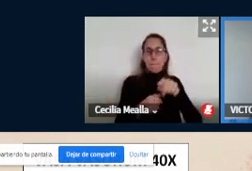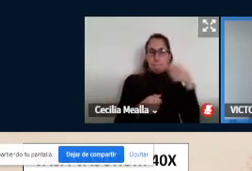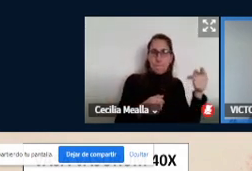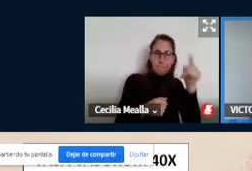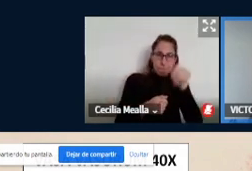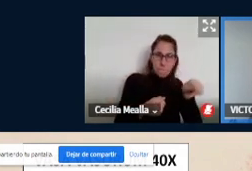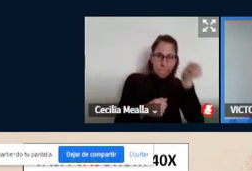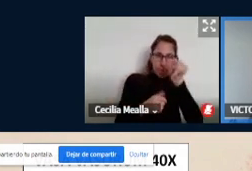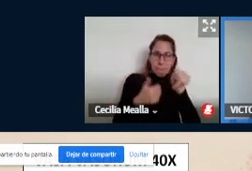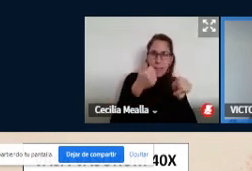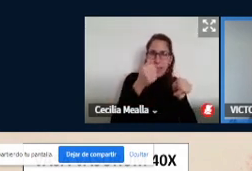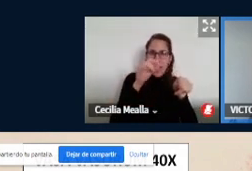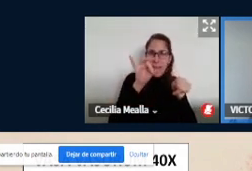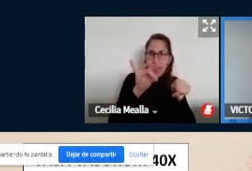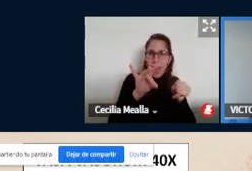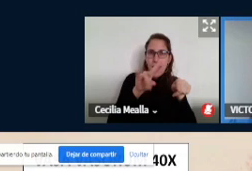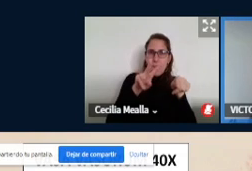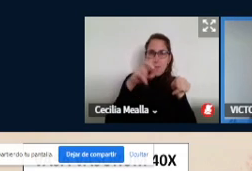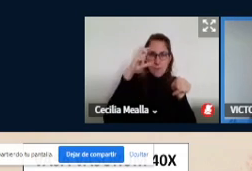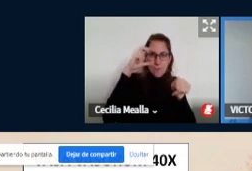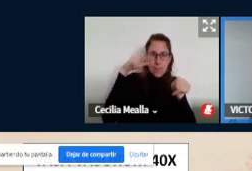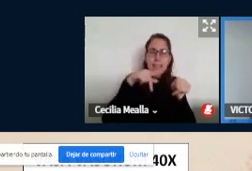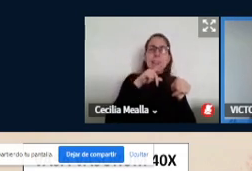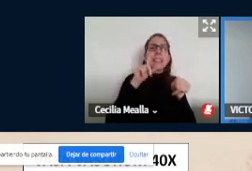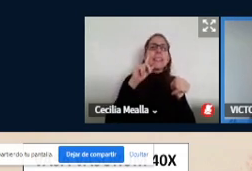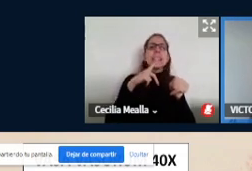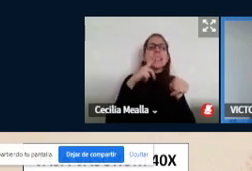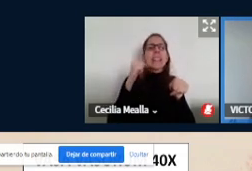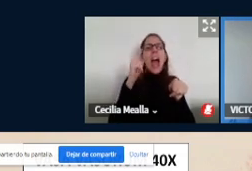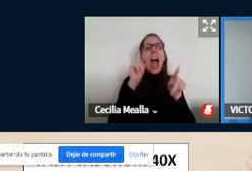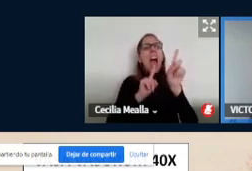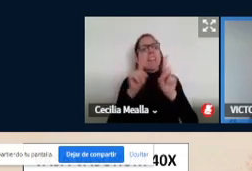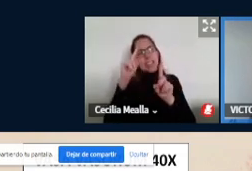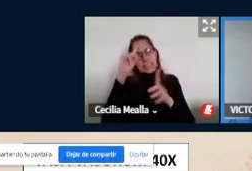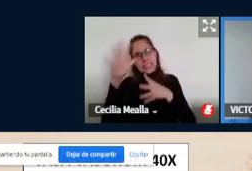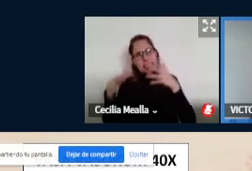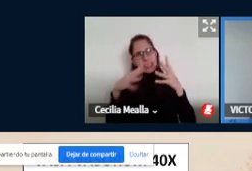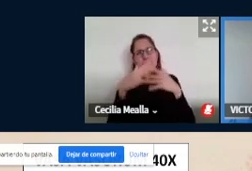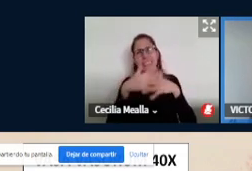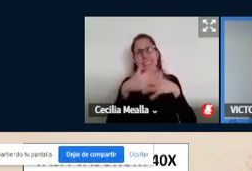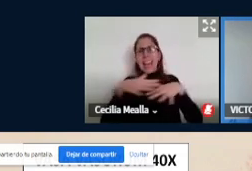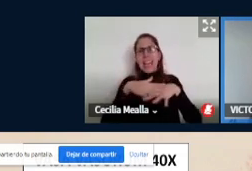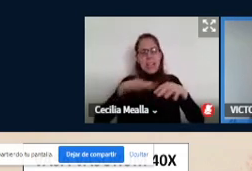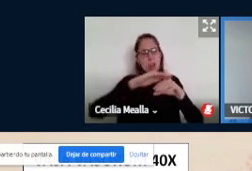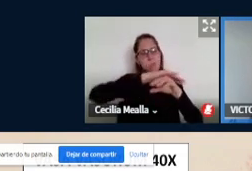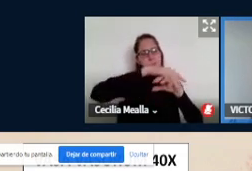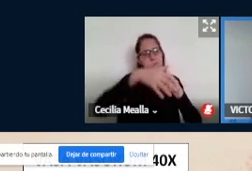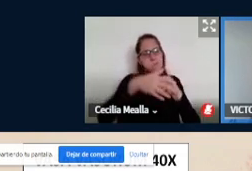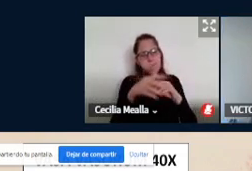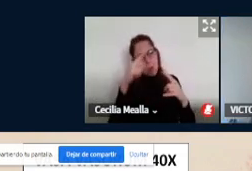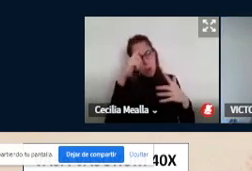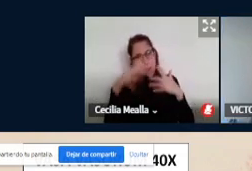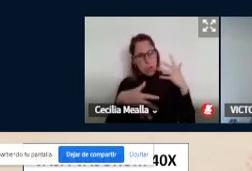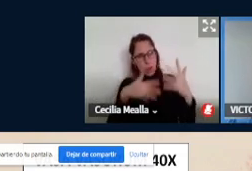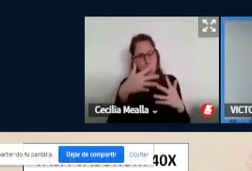también está, pero muchas veces se confunde con el tejido que lo rodea, ¿sí? El tejido conectivo que lo está